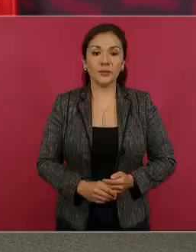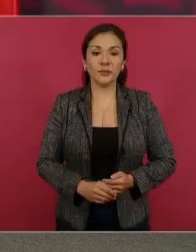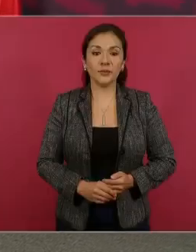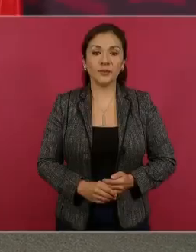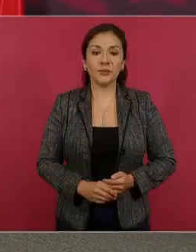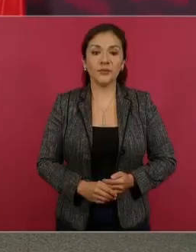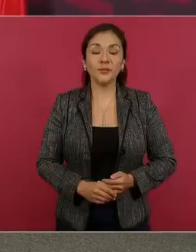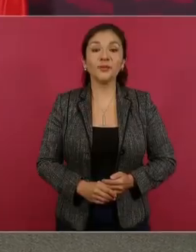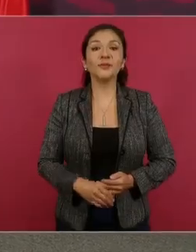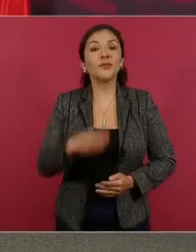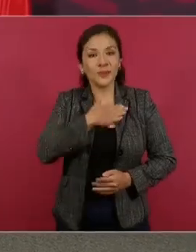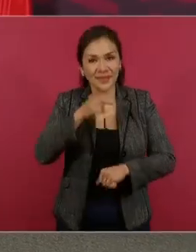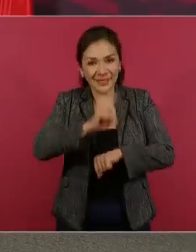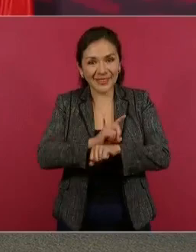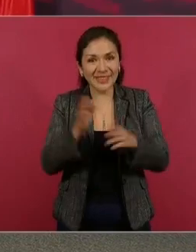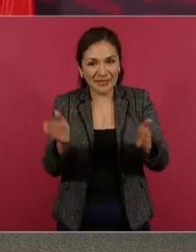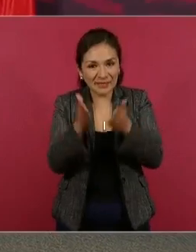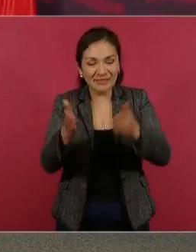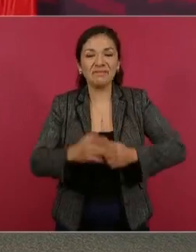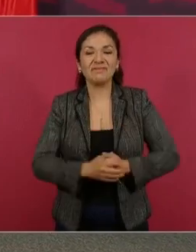Vamos a empezar por acá porque